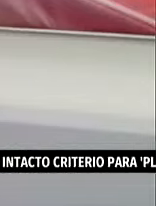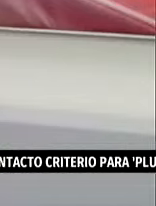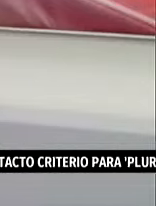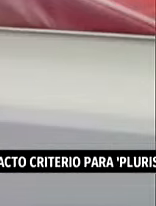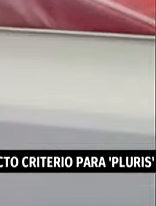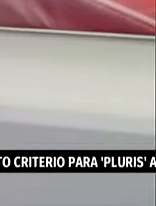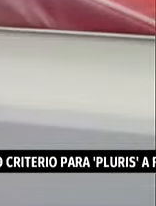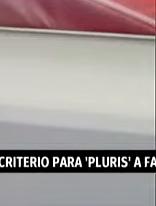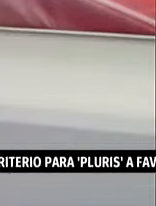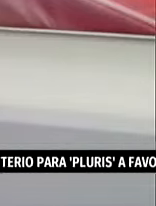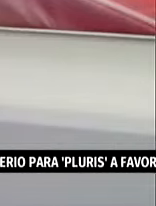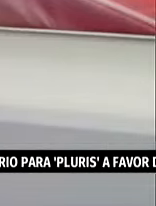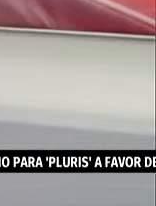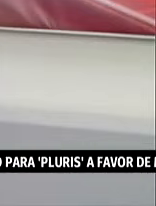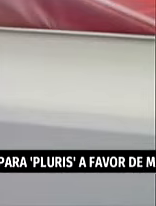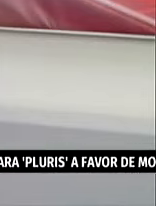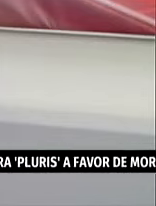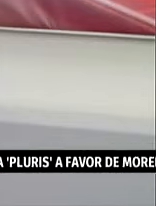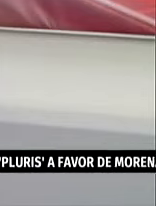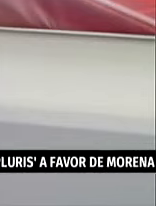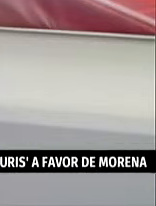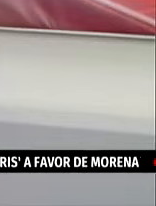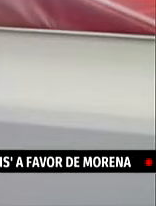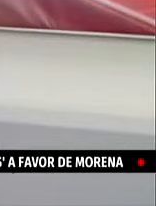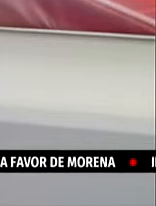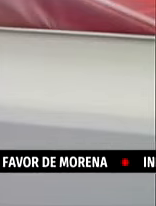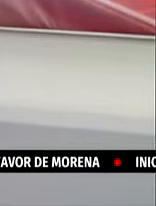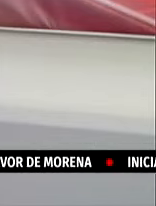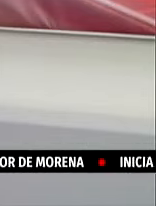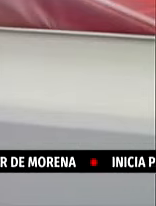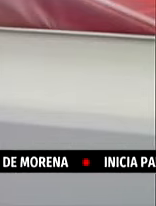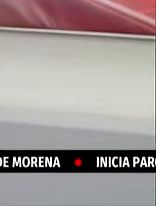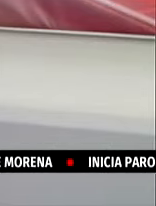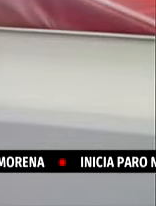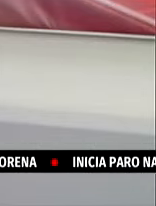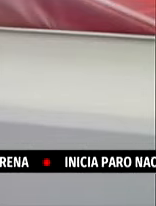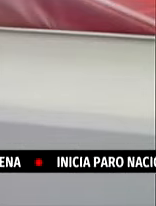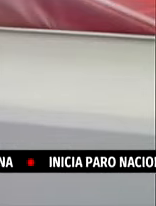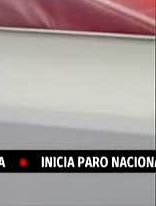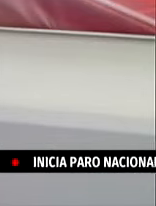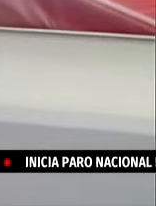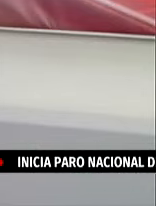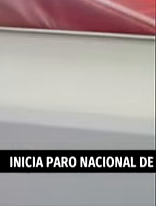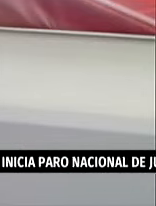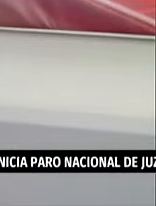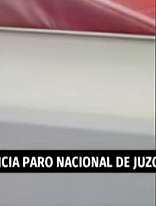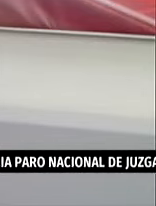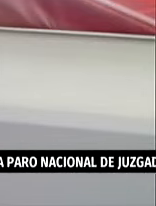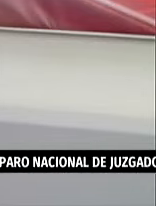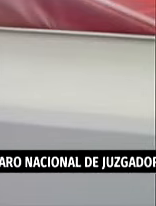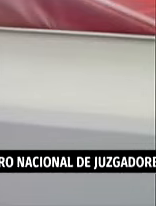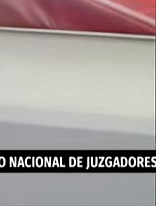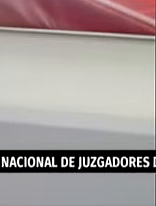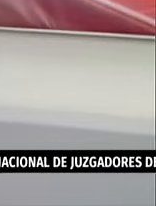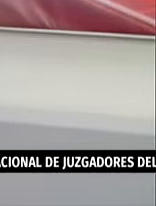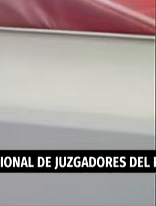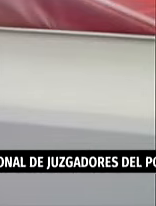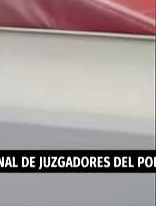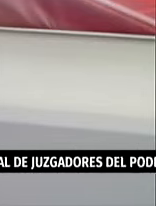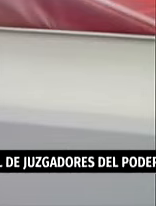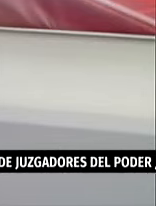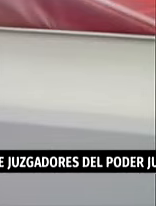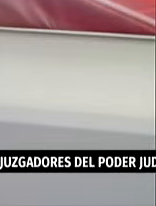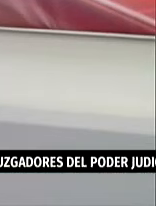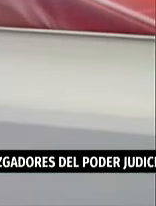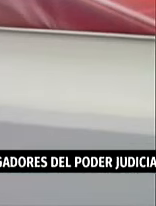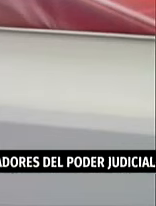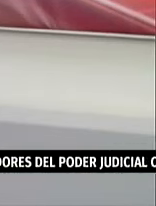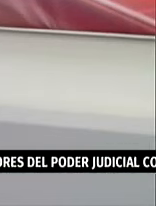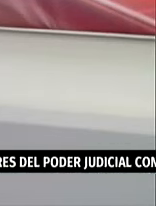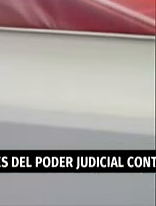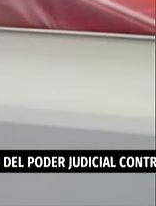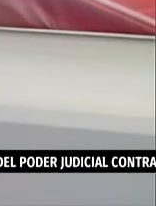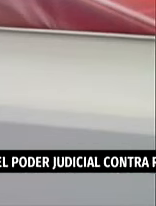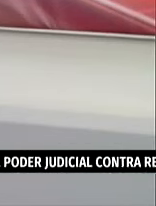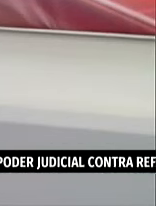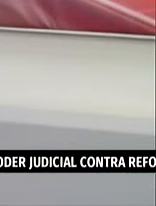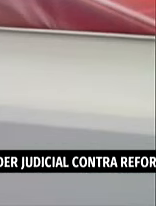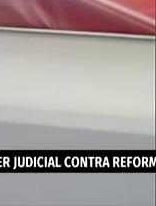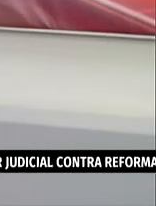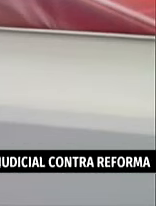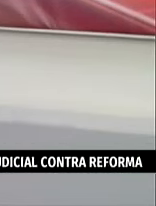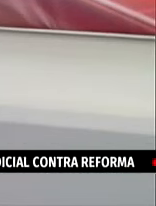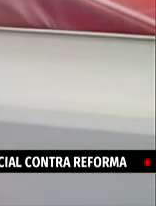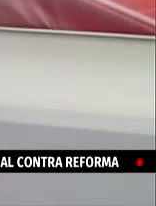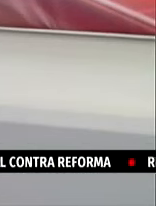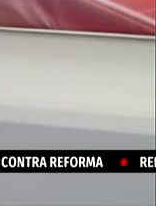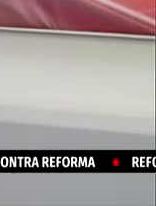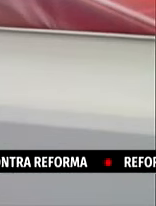Precisamente para hablar sobre lo que va a pasar en las próximas horas, sobre esta propuesta, le agradecemos que tome la comunicación con Milenio,